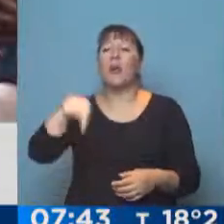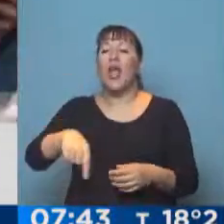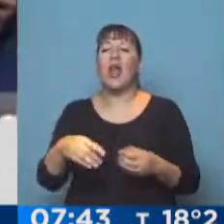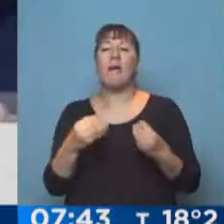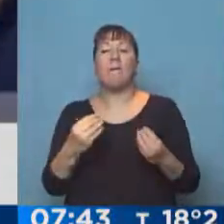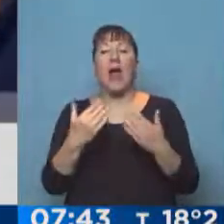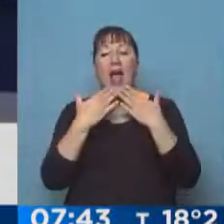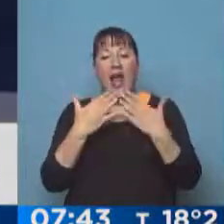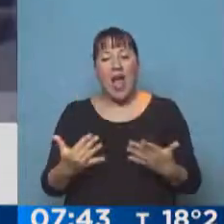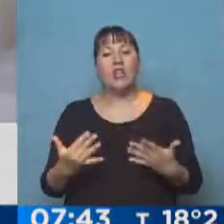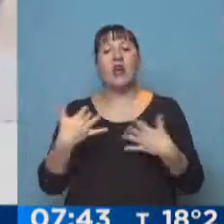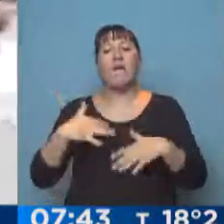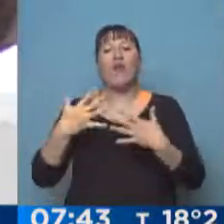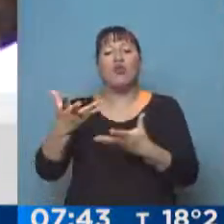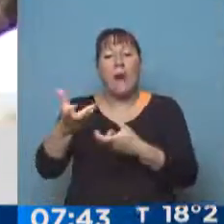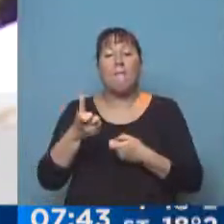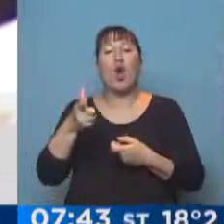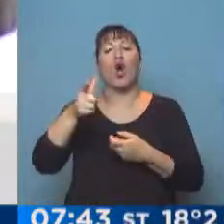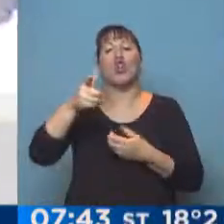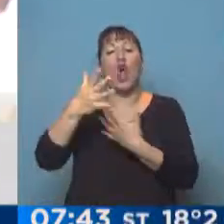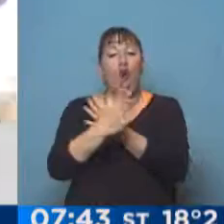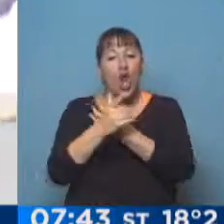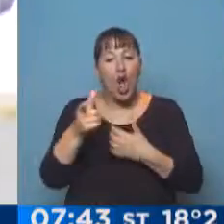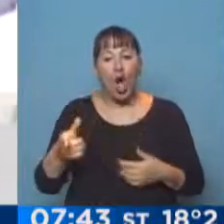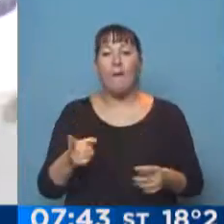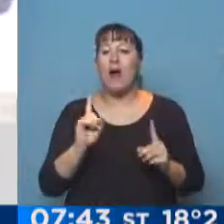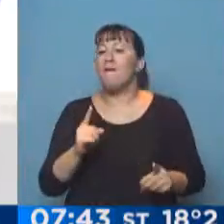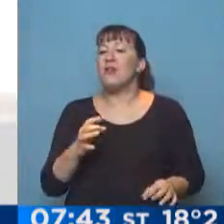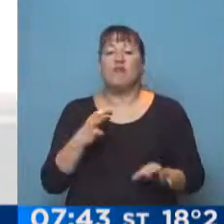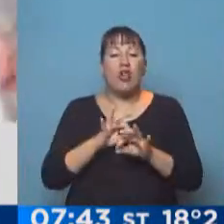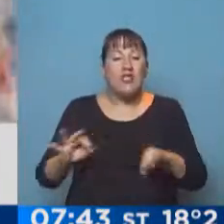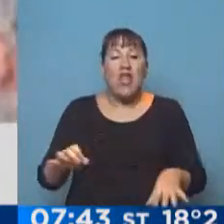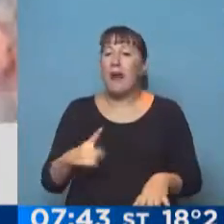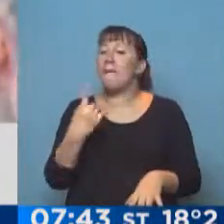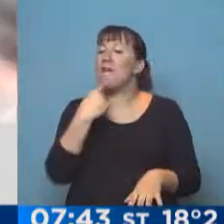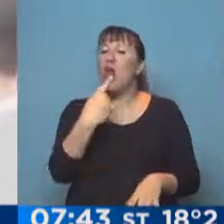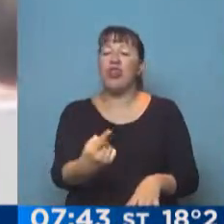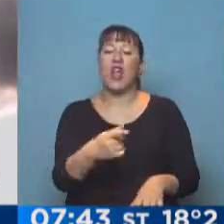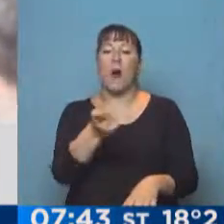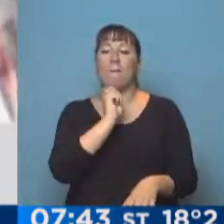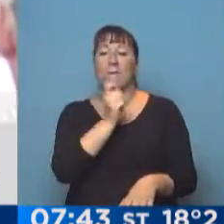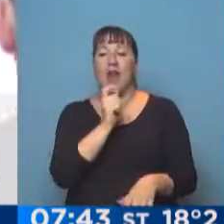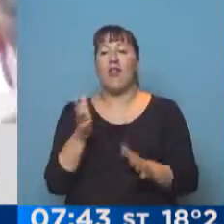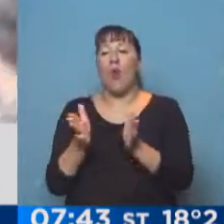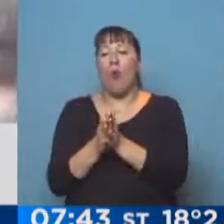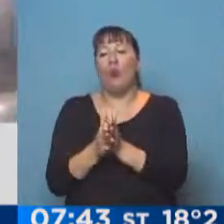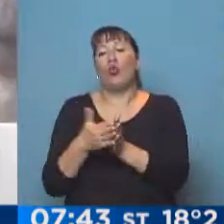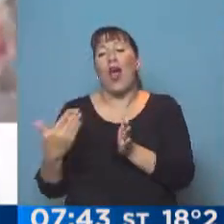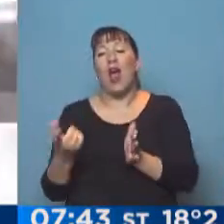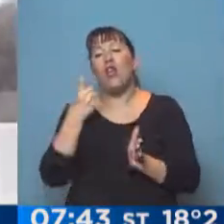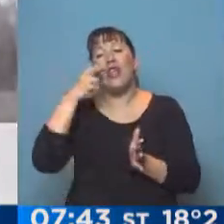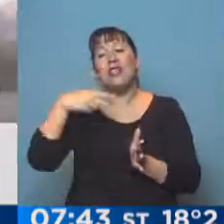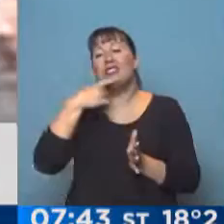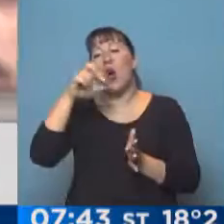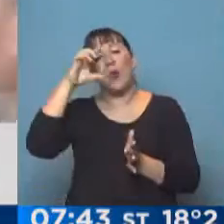el gran acompañamiento que nos dieron las familias de Lomas de Zamora. Fue lo primero que dijo Scioli ante la prensa con un Martín Insaurralde, que lo